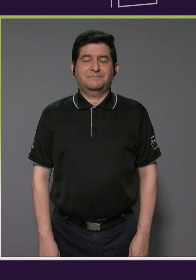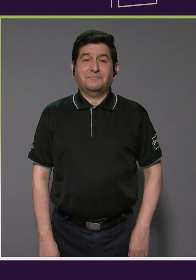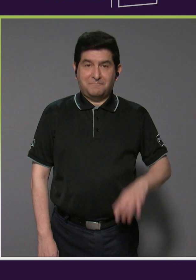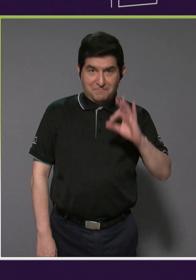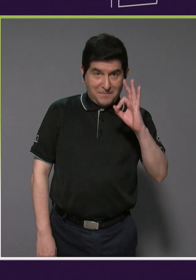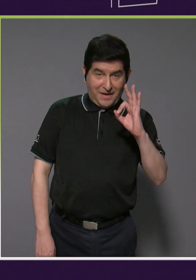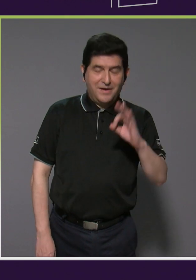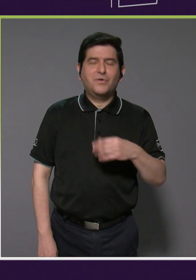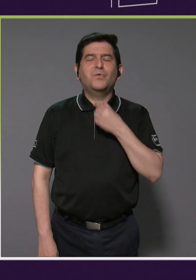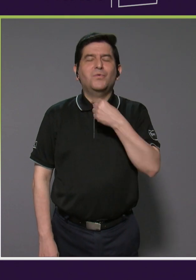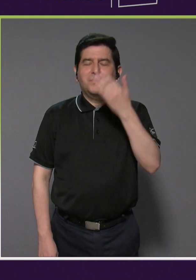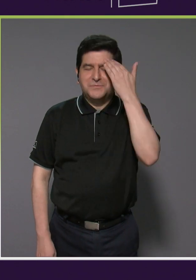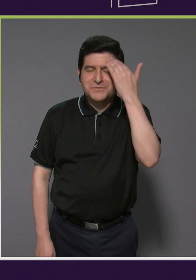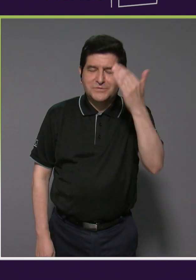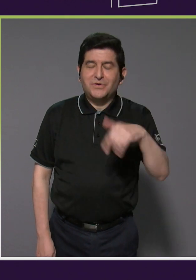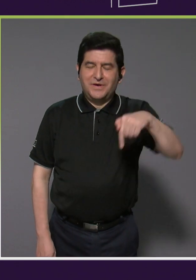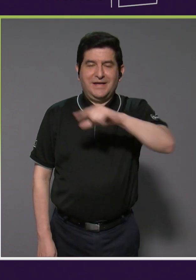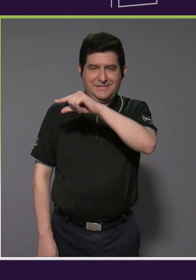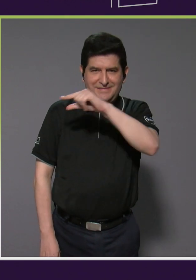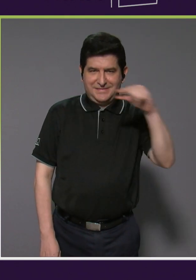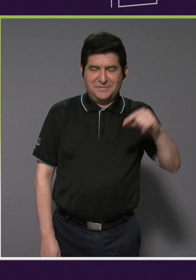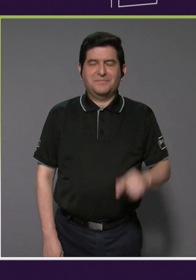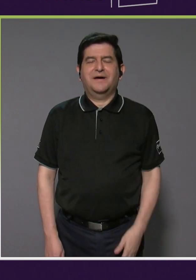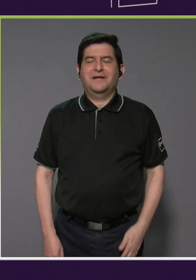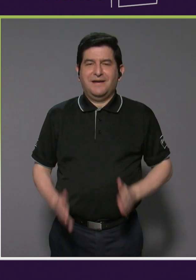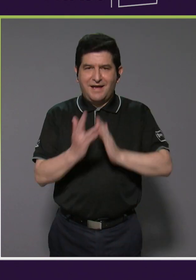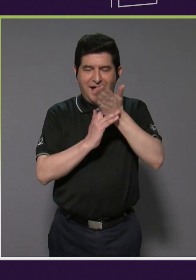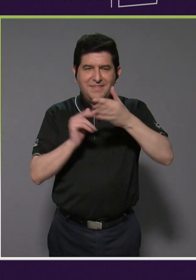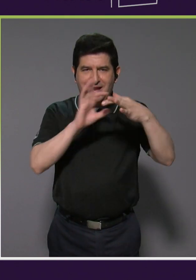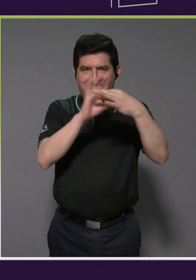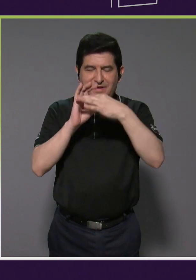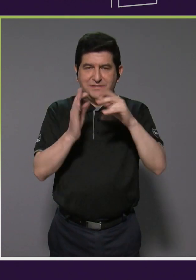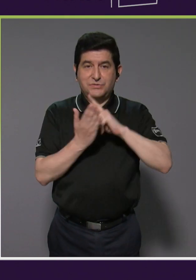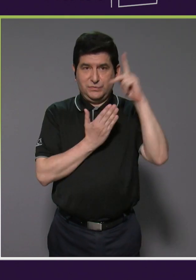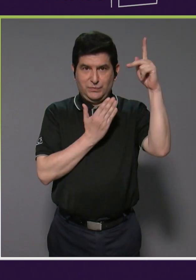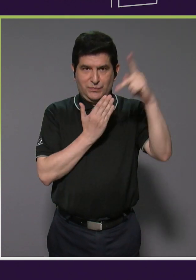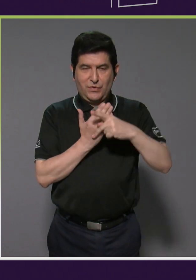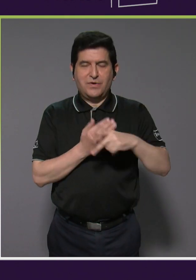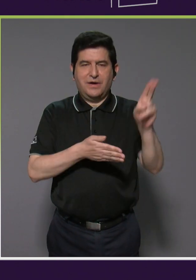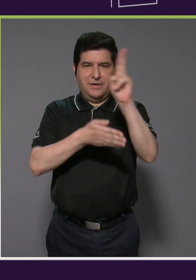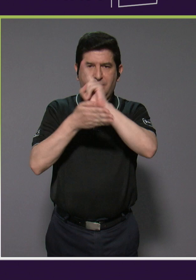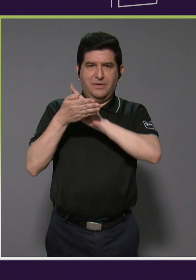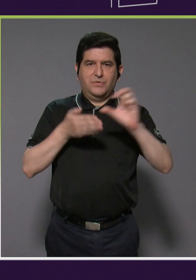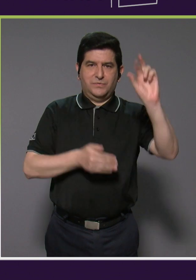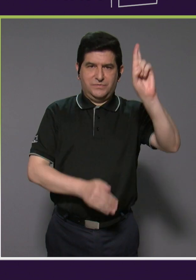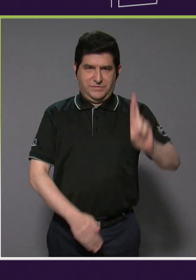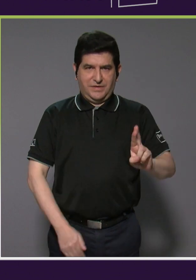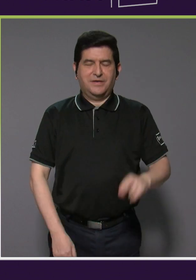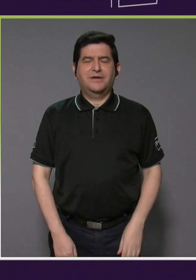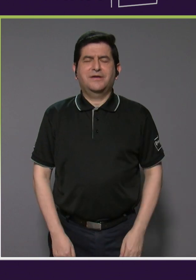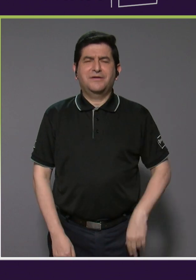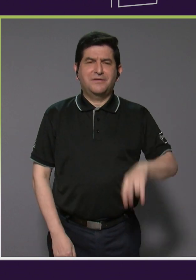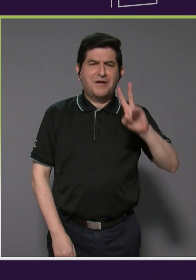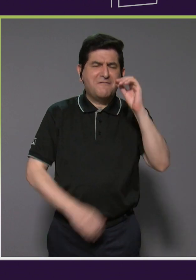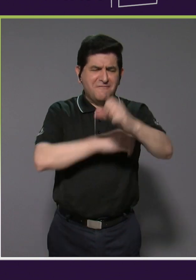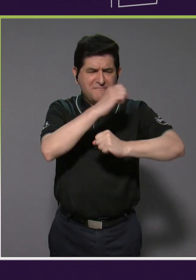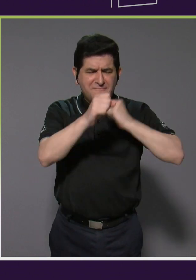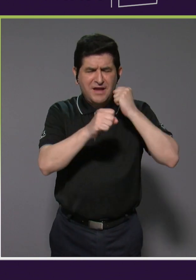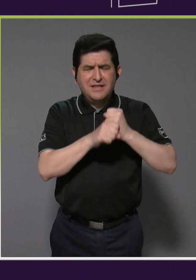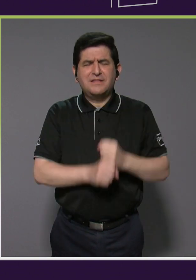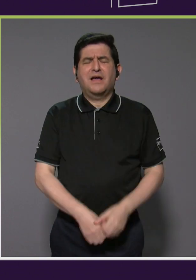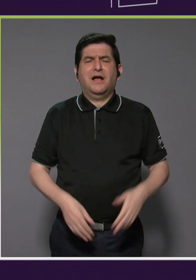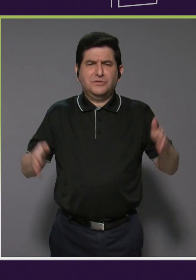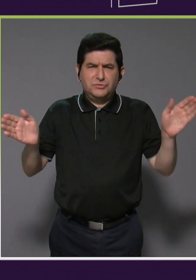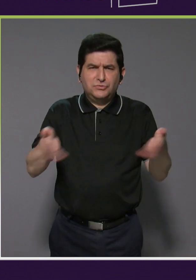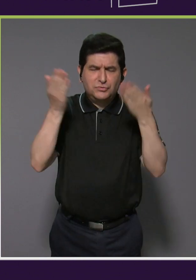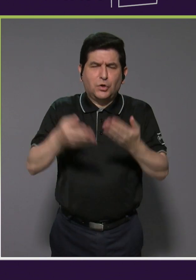¿Qué tal? Es un gusto saludarles una semana más a través de Nexos, esta producción de la Universidad de Costa Rica con más de 20 años promoviendo